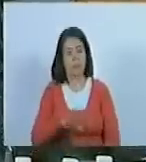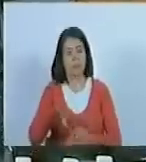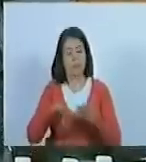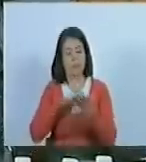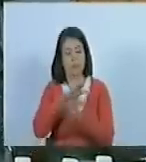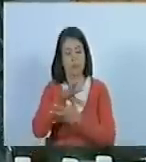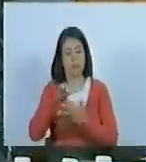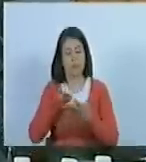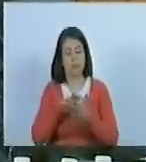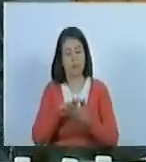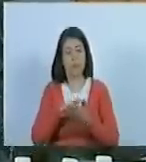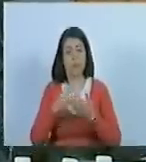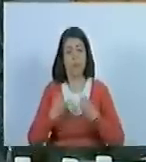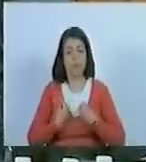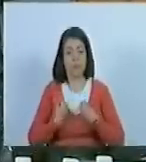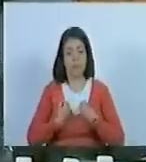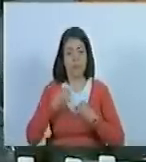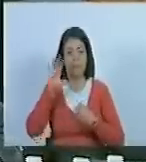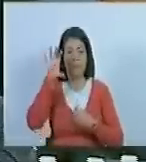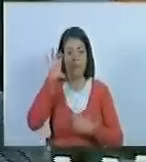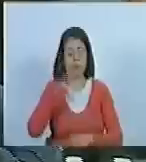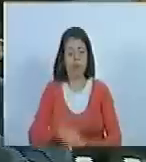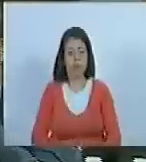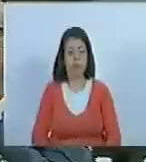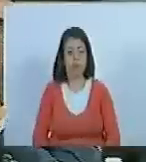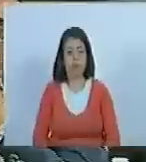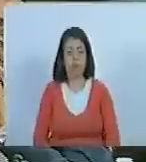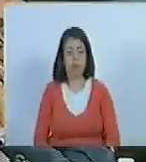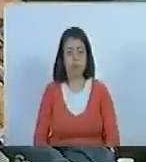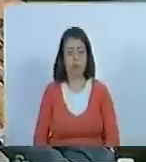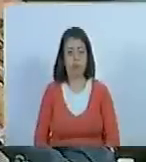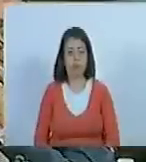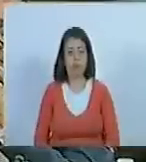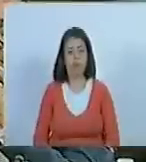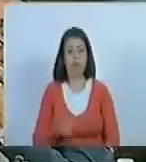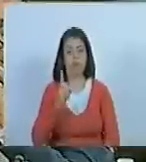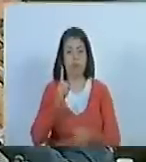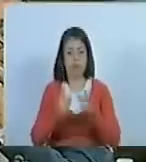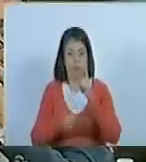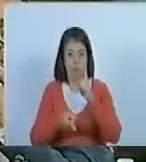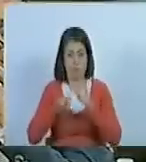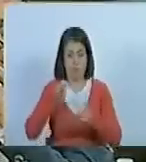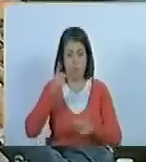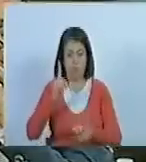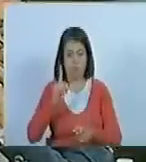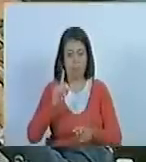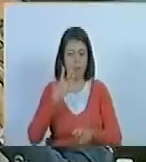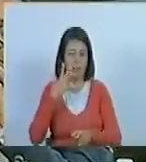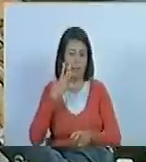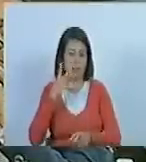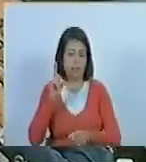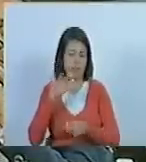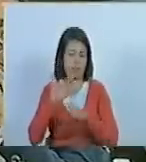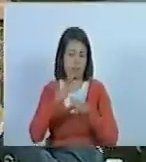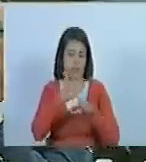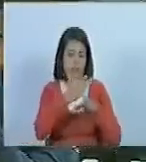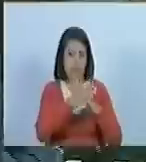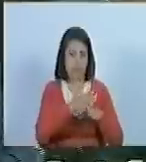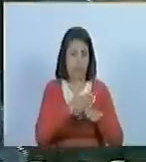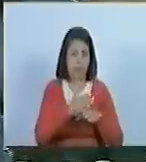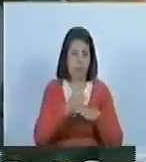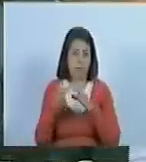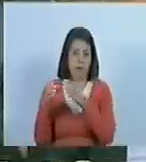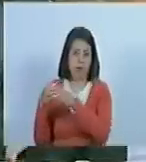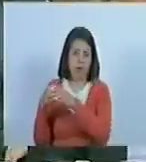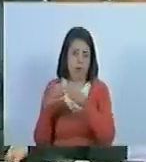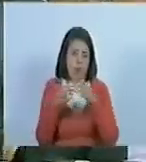situaciones en las que vive el país. Situaciones que a veces pareciera no importarle a unos dos